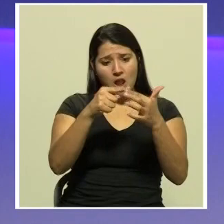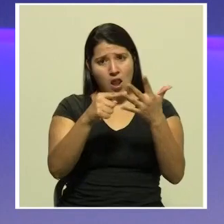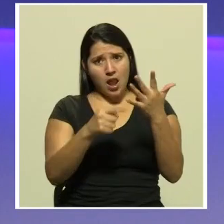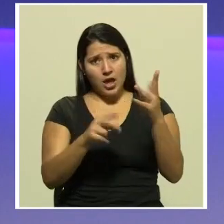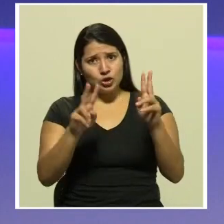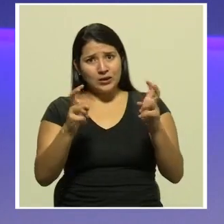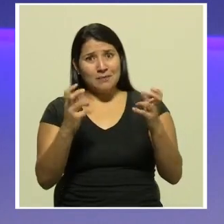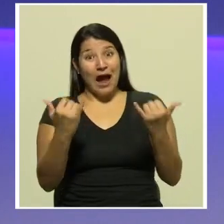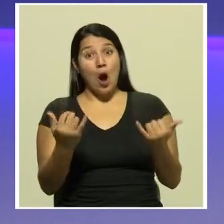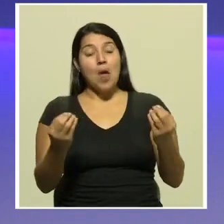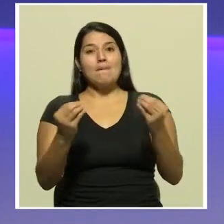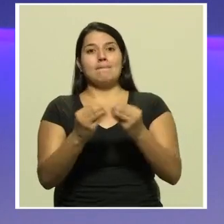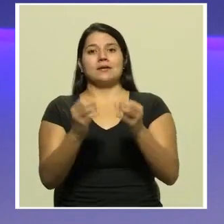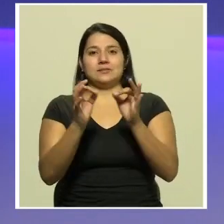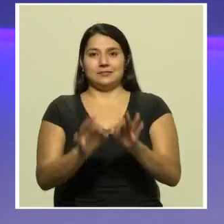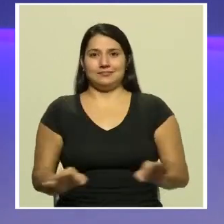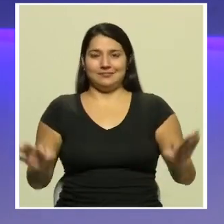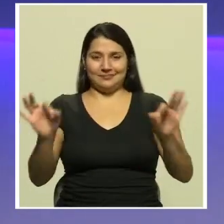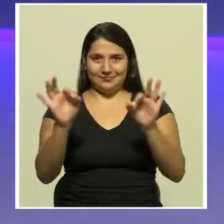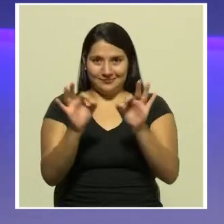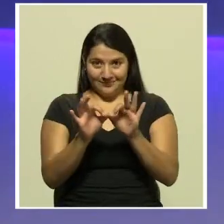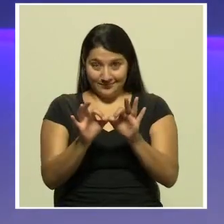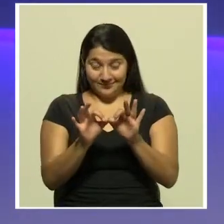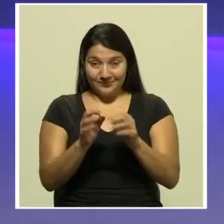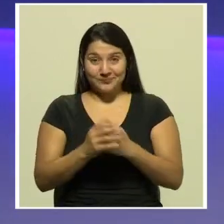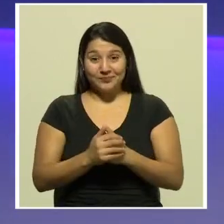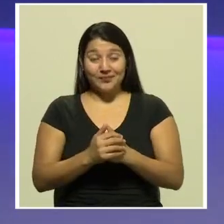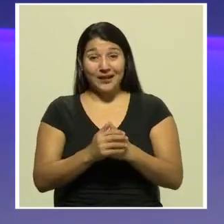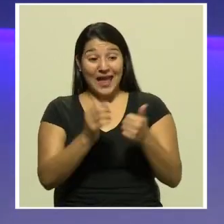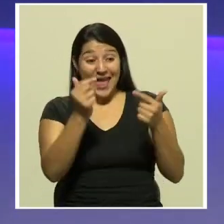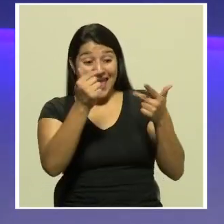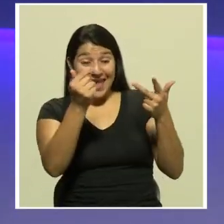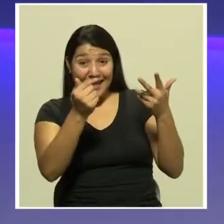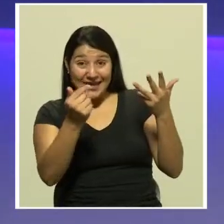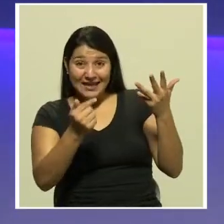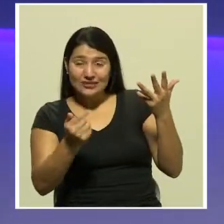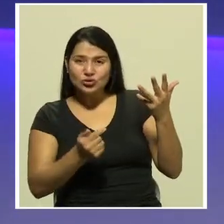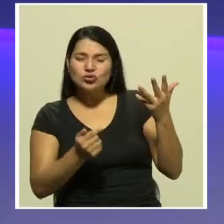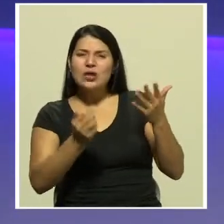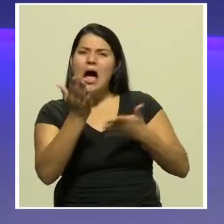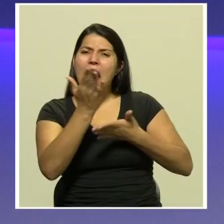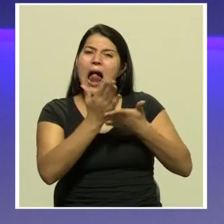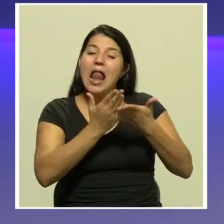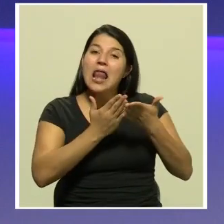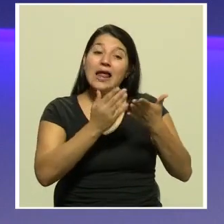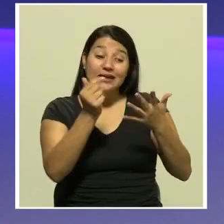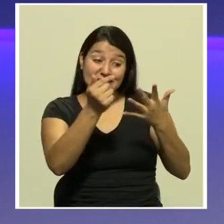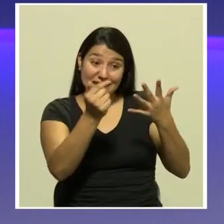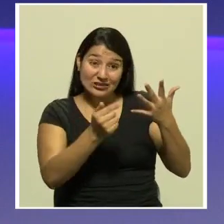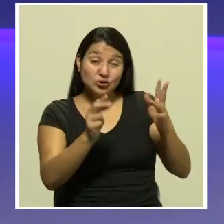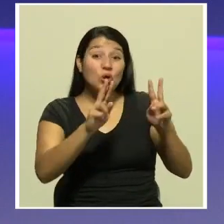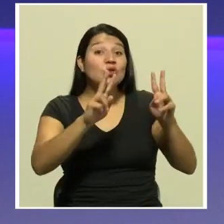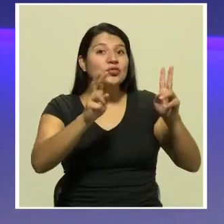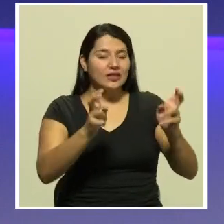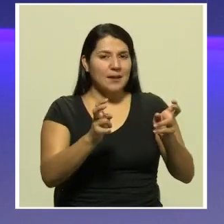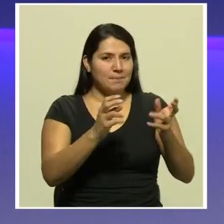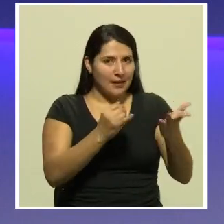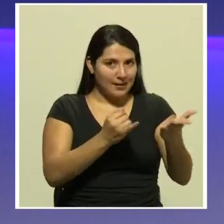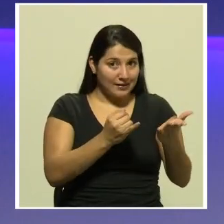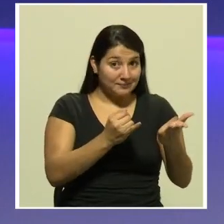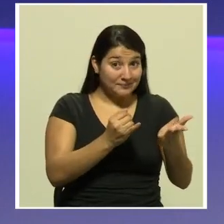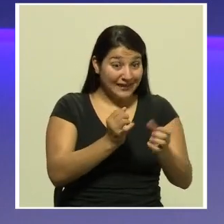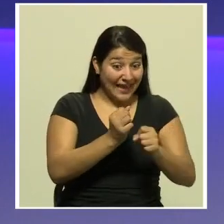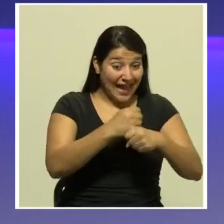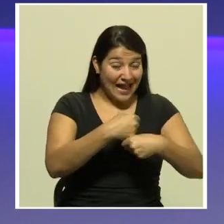relevancia. Precisamente estos son algunas de las áreas de investigación que realiza